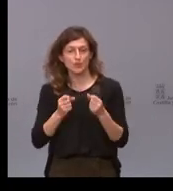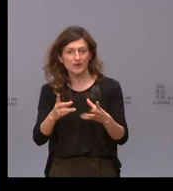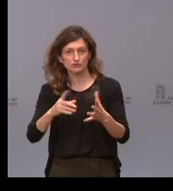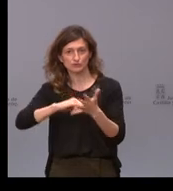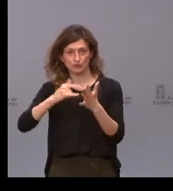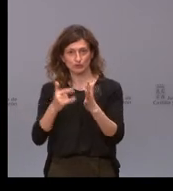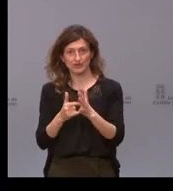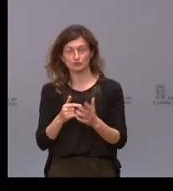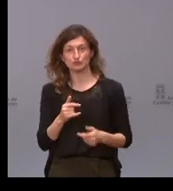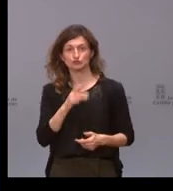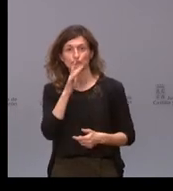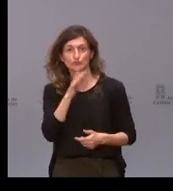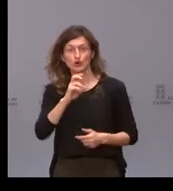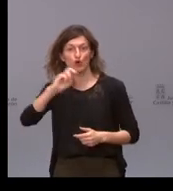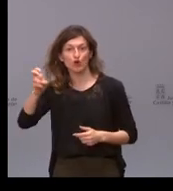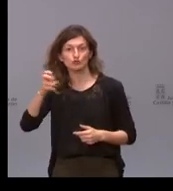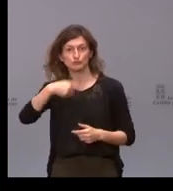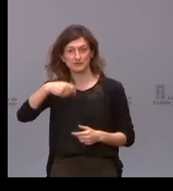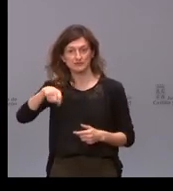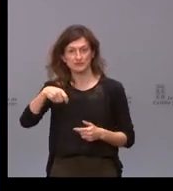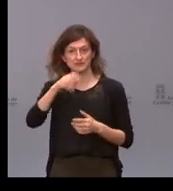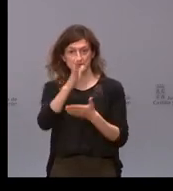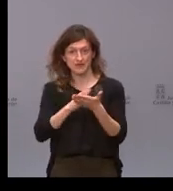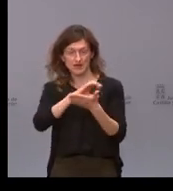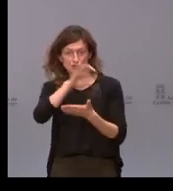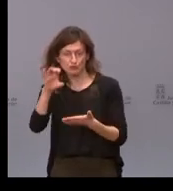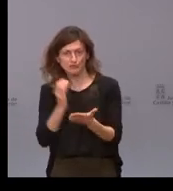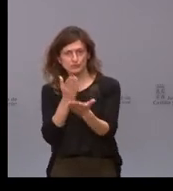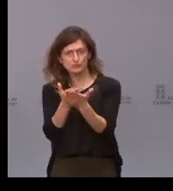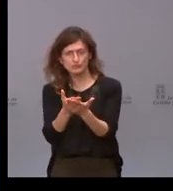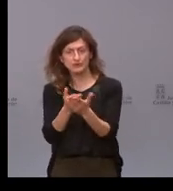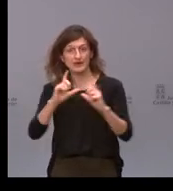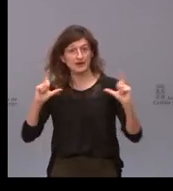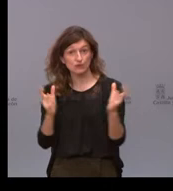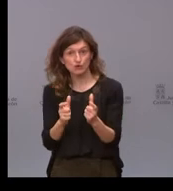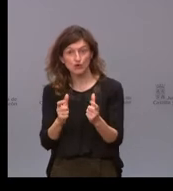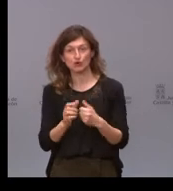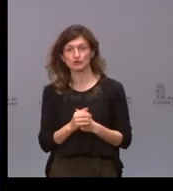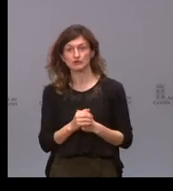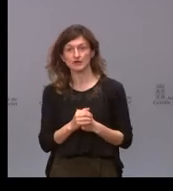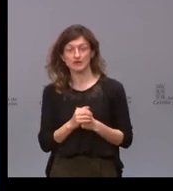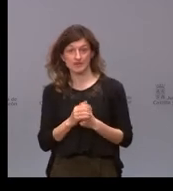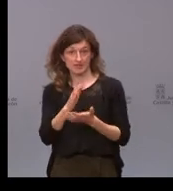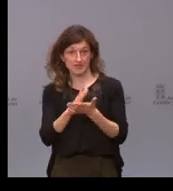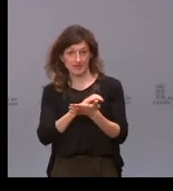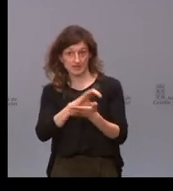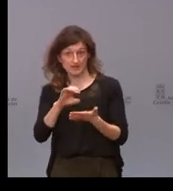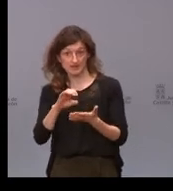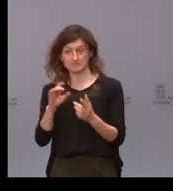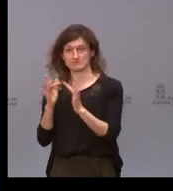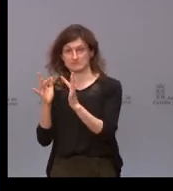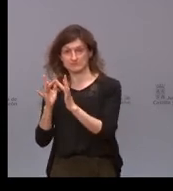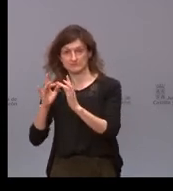común con otros presidentes autonómicos para solicitar esa reunión de las comunidades con el gobierno de españa